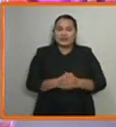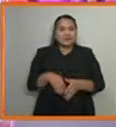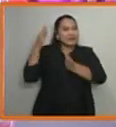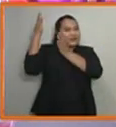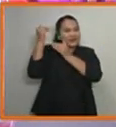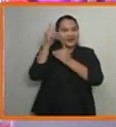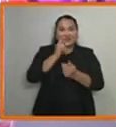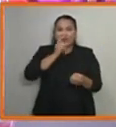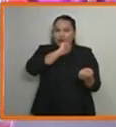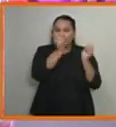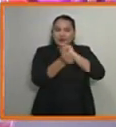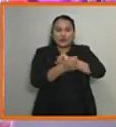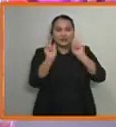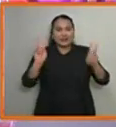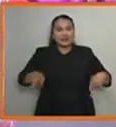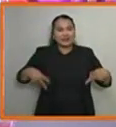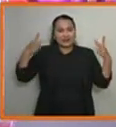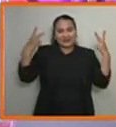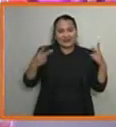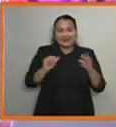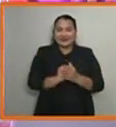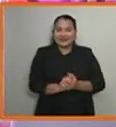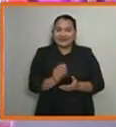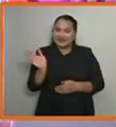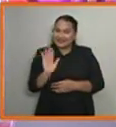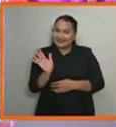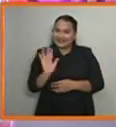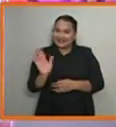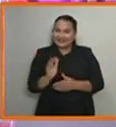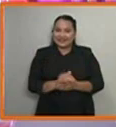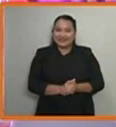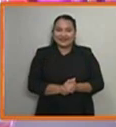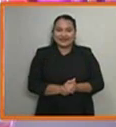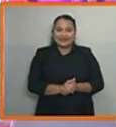de esperanza, Loto te cambia la vida.